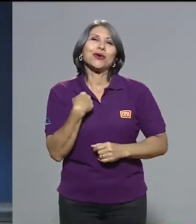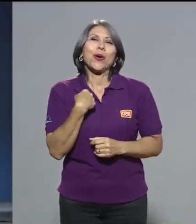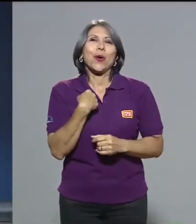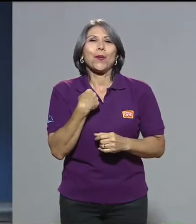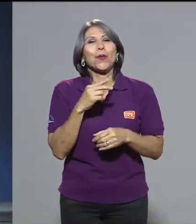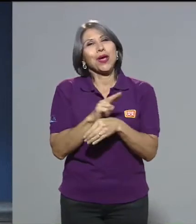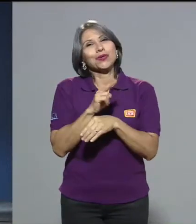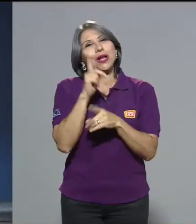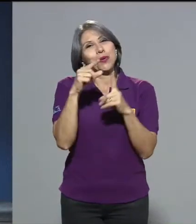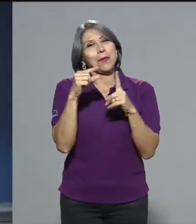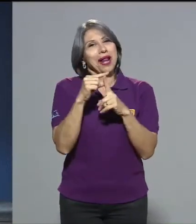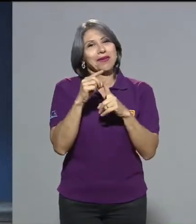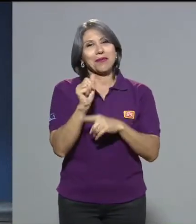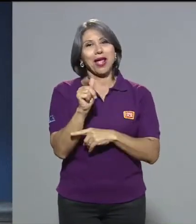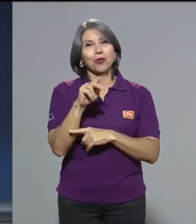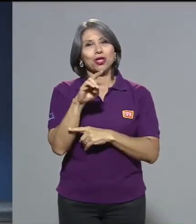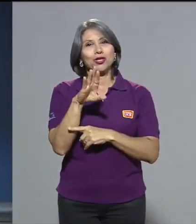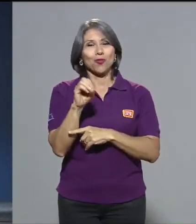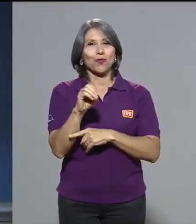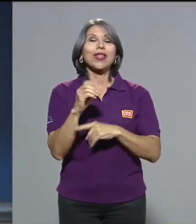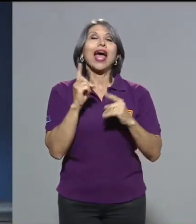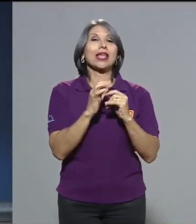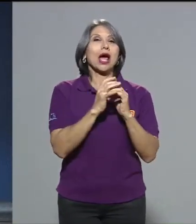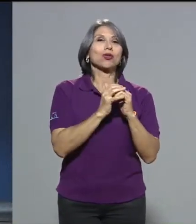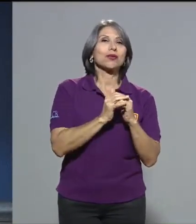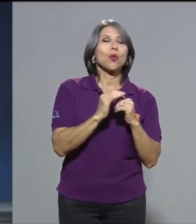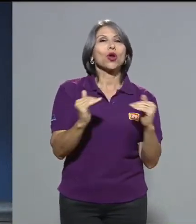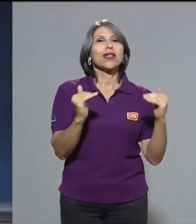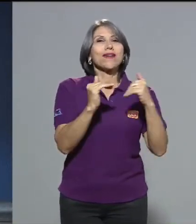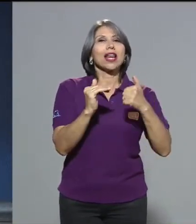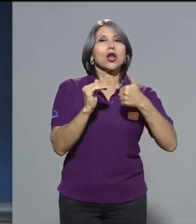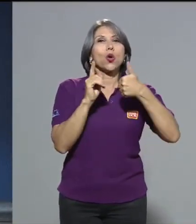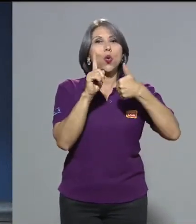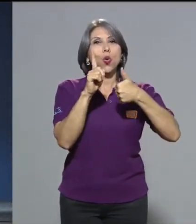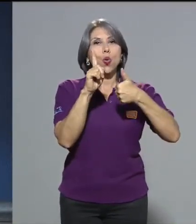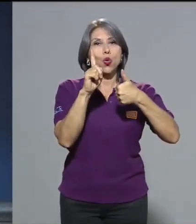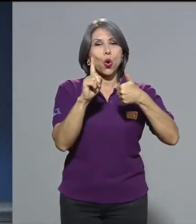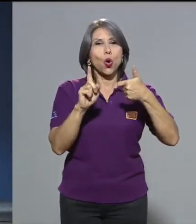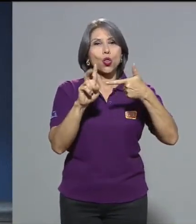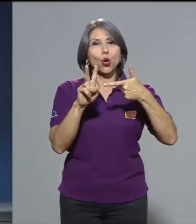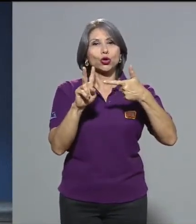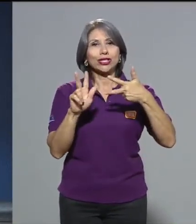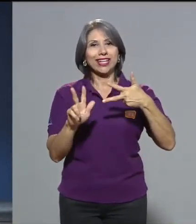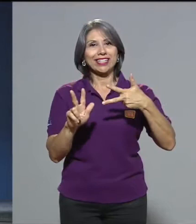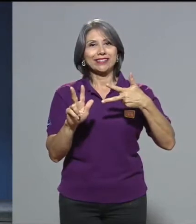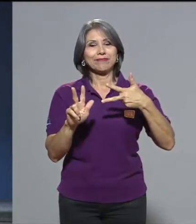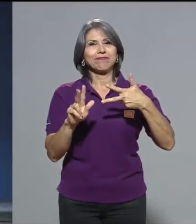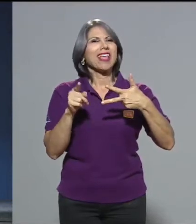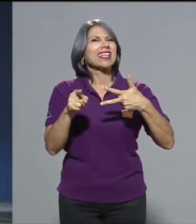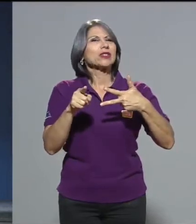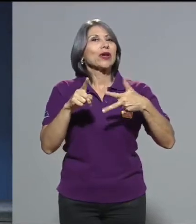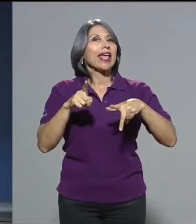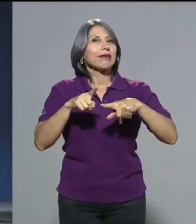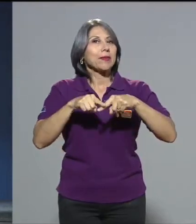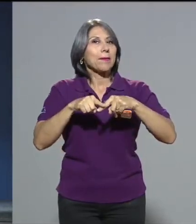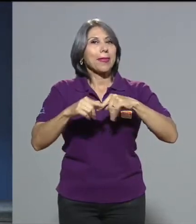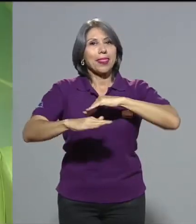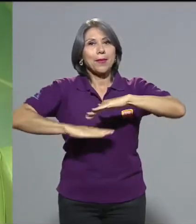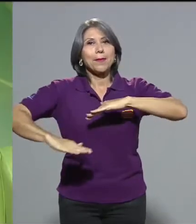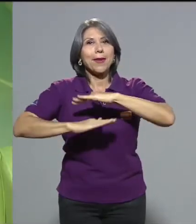Entonces existe autismo nivel 1, nivel 2 y nivel 3, y se basa en el apoyo que cada persona